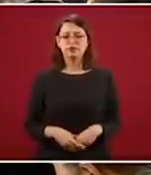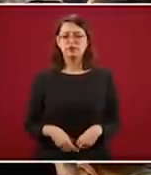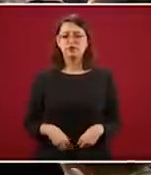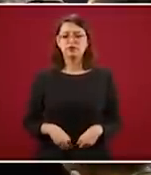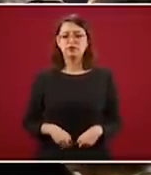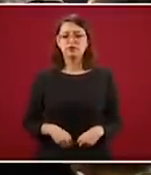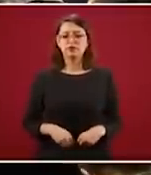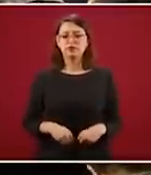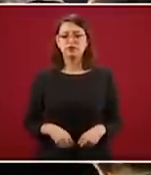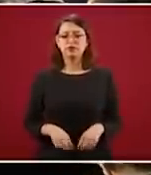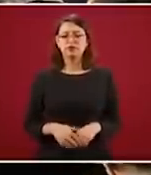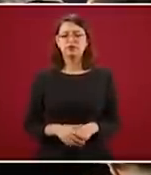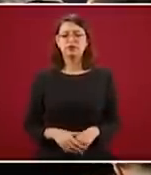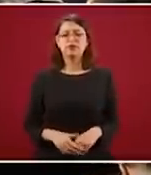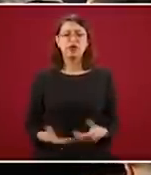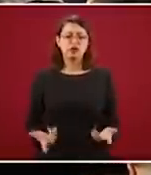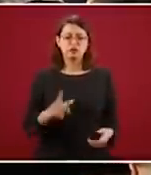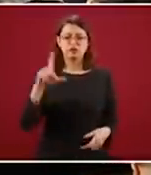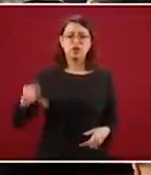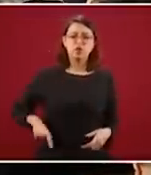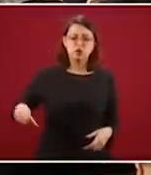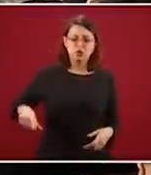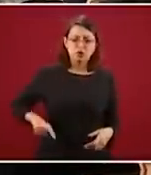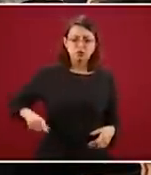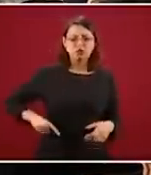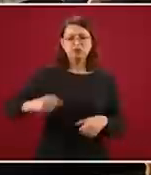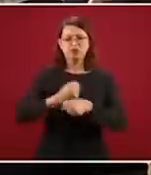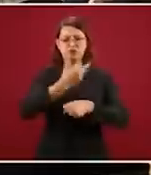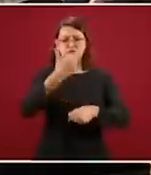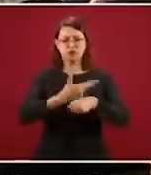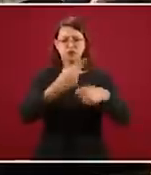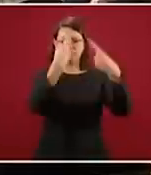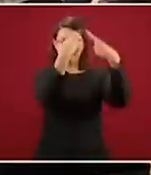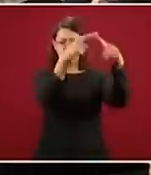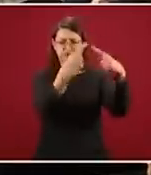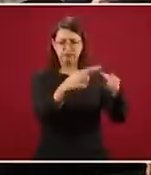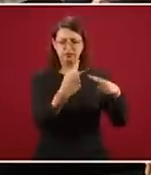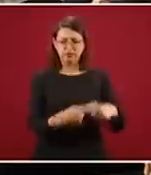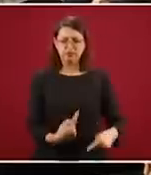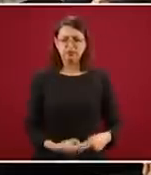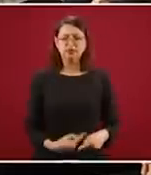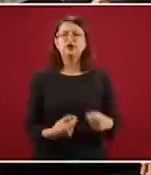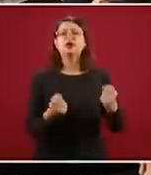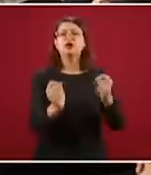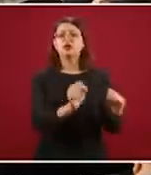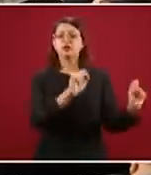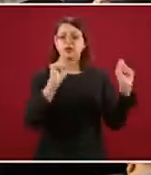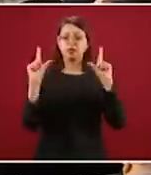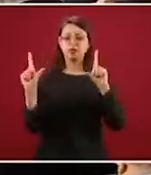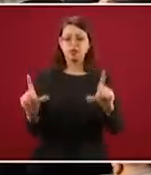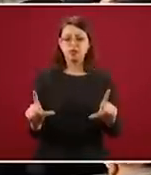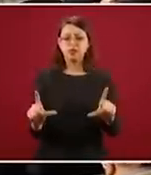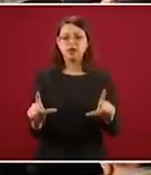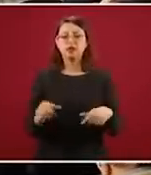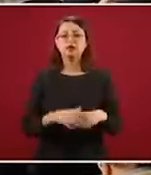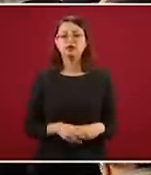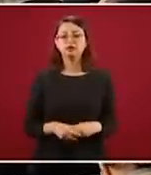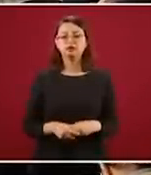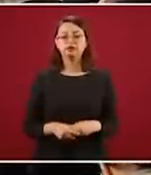bueno, aquí están las dependencias, la que sigue, por favor. Bueno, este era el panorama hasta el